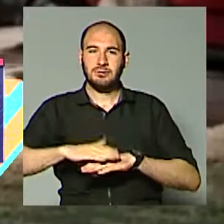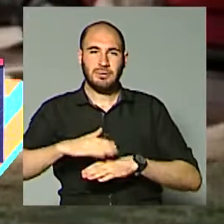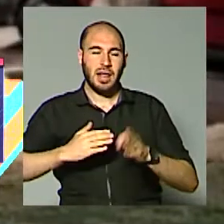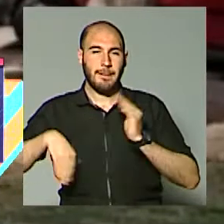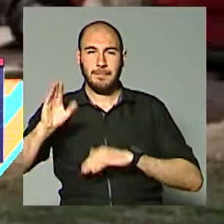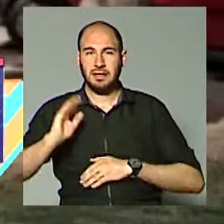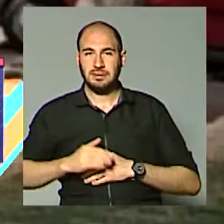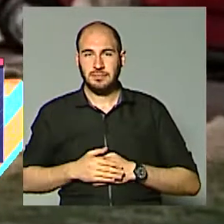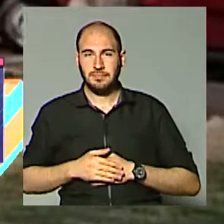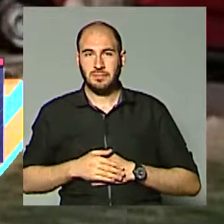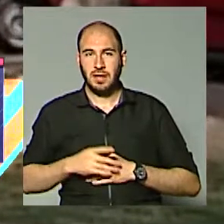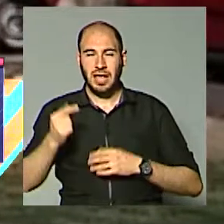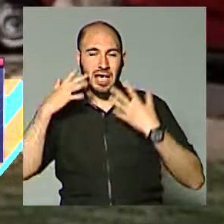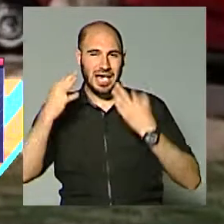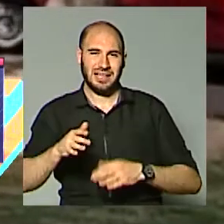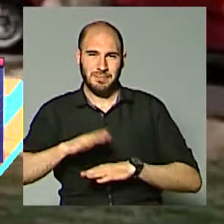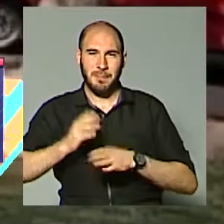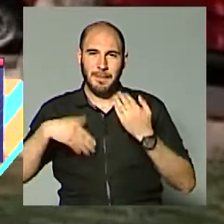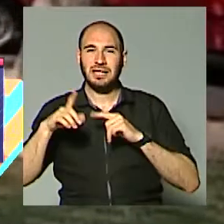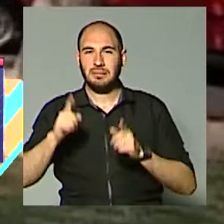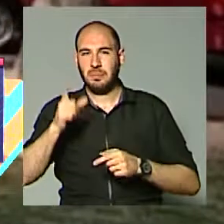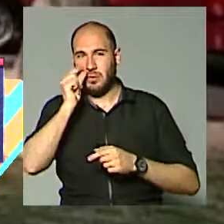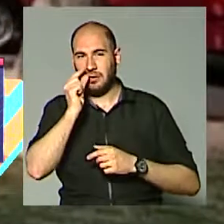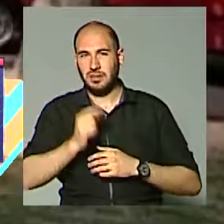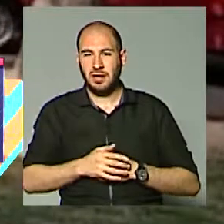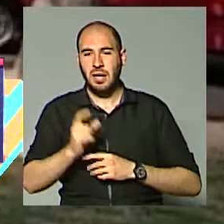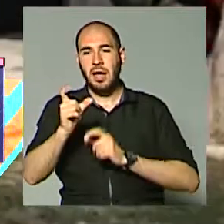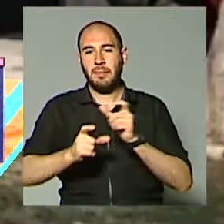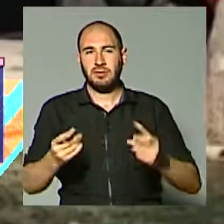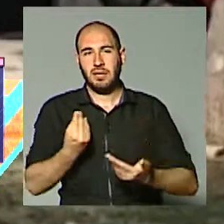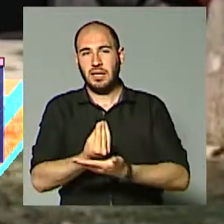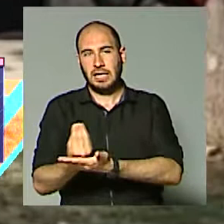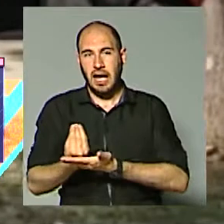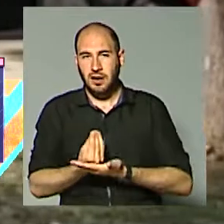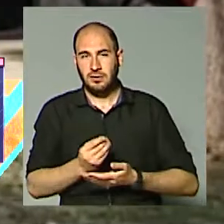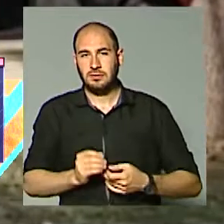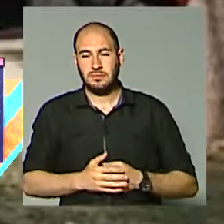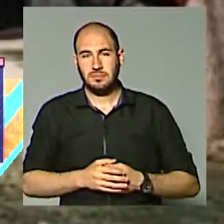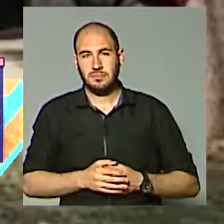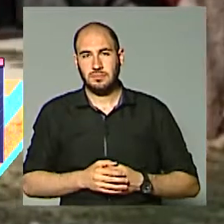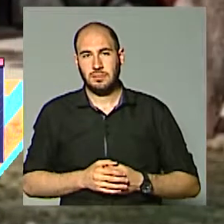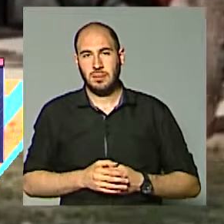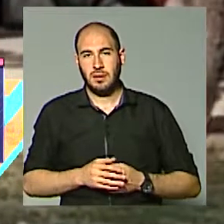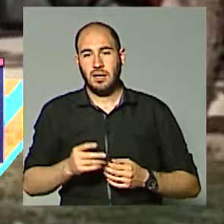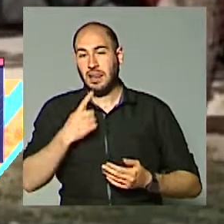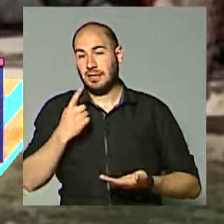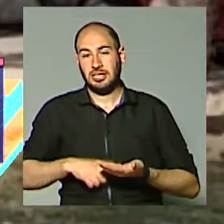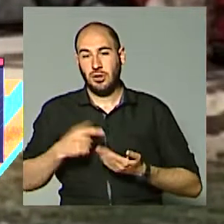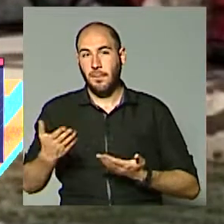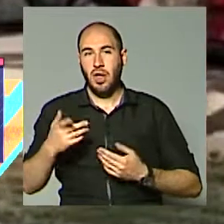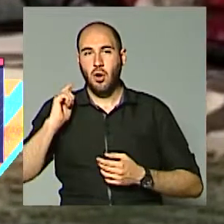responsabilidad ética y política quienes tienen lugares de decisión, ¿no? Digo,